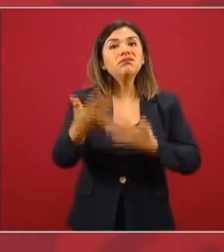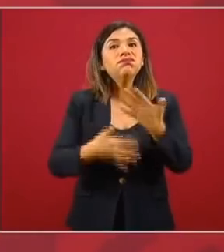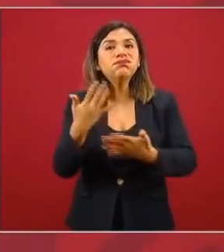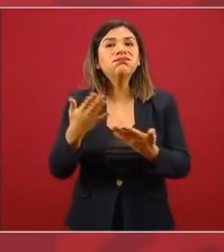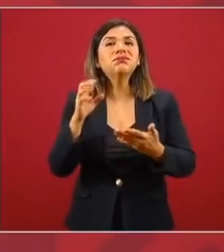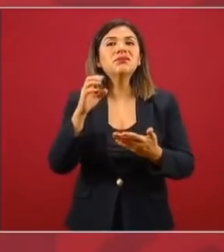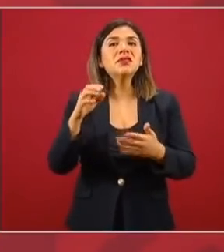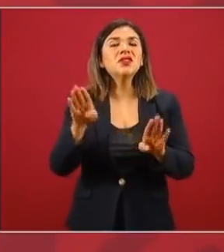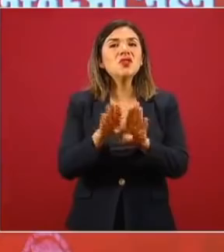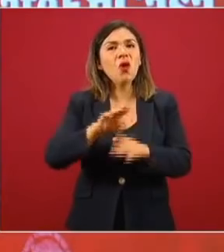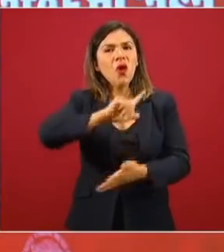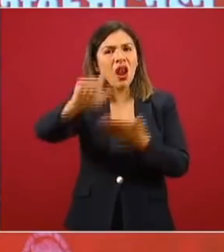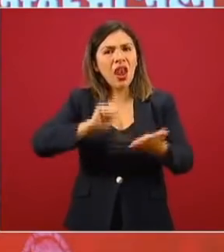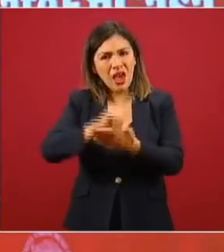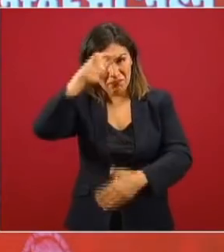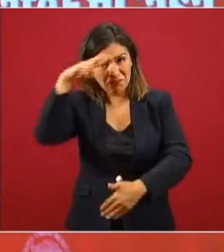una ilegalidad,